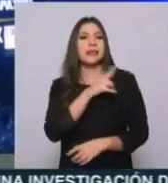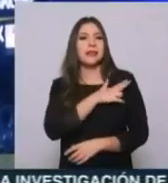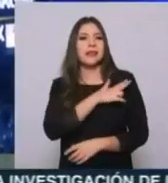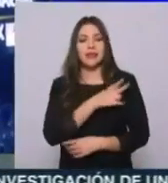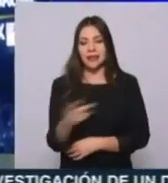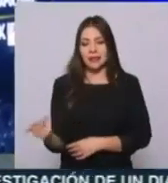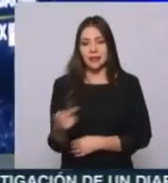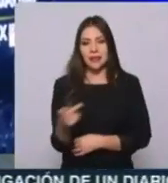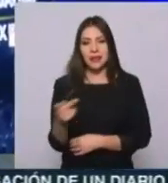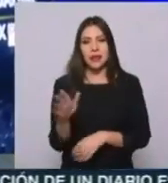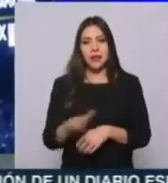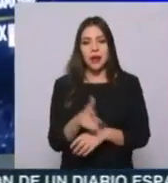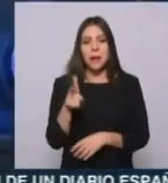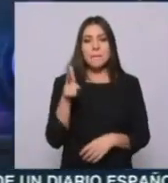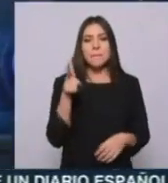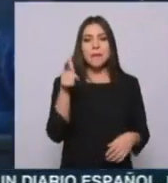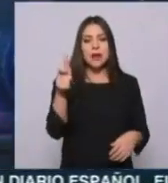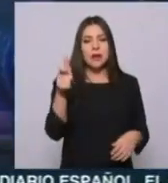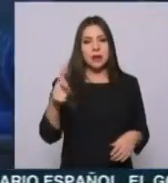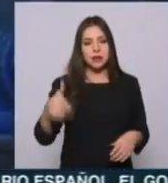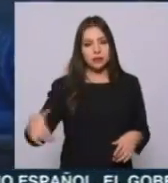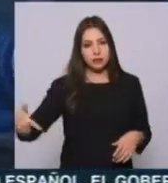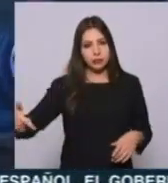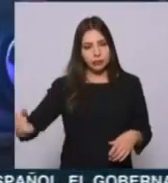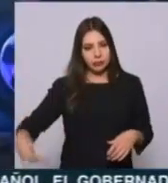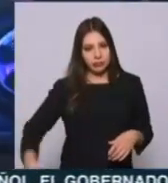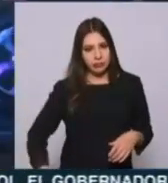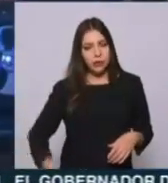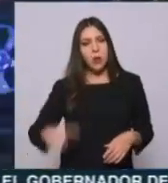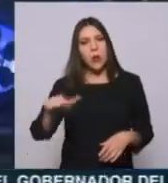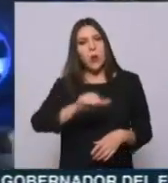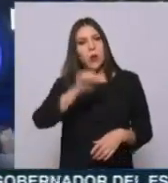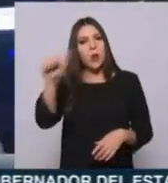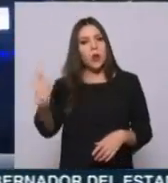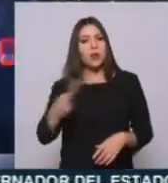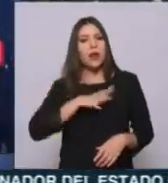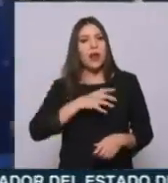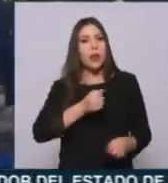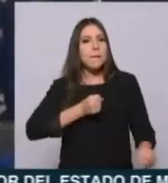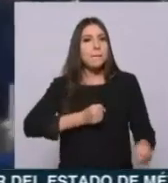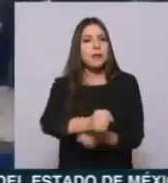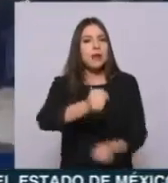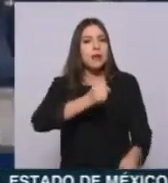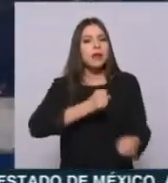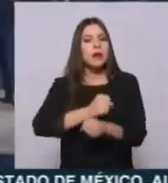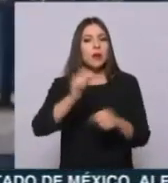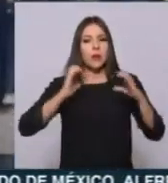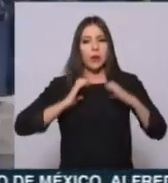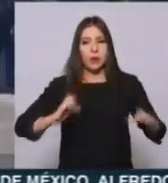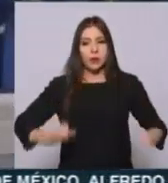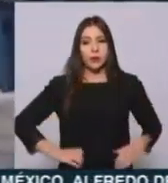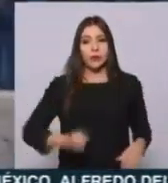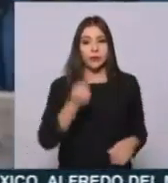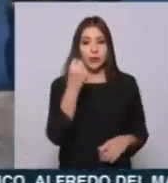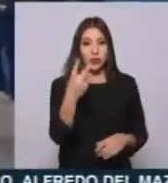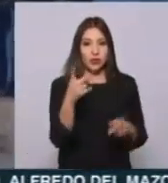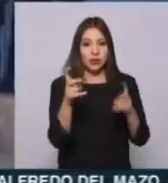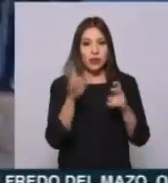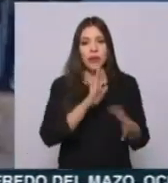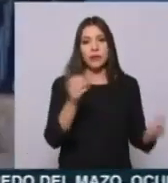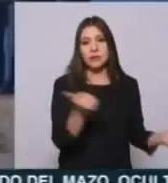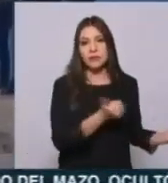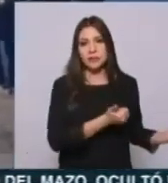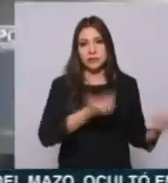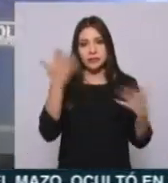por proyectil de arma de fuego, mientras que el otro diversos golpes en el cuerpo. Ambos fueron trasladados a un